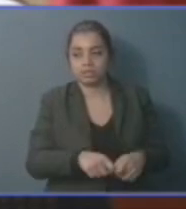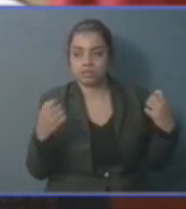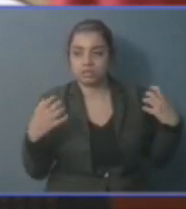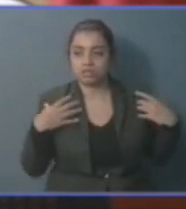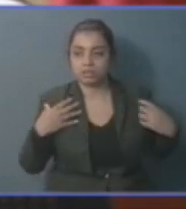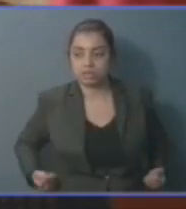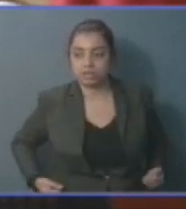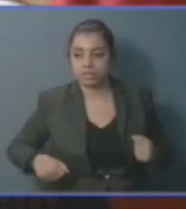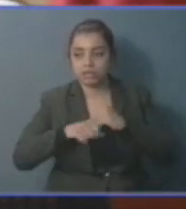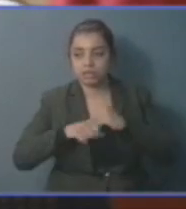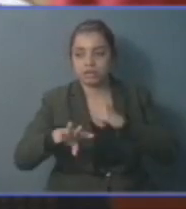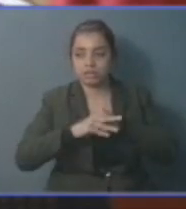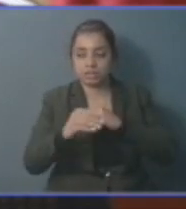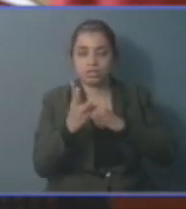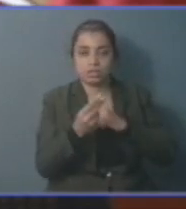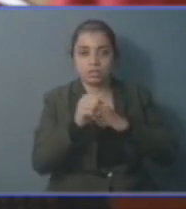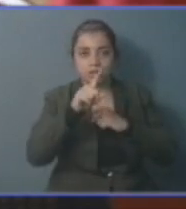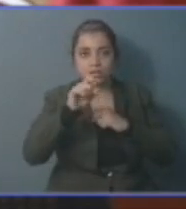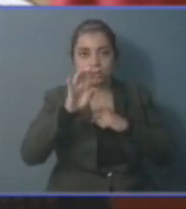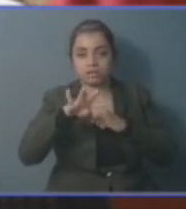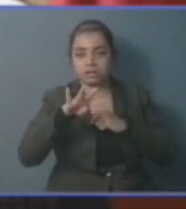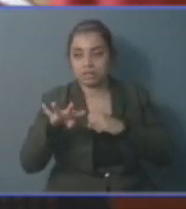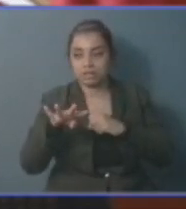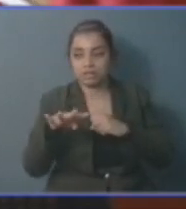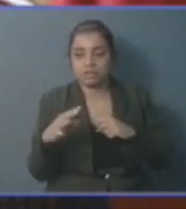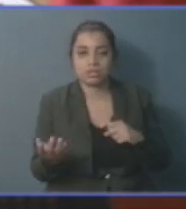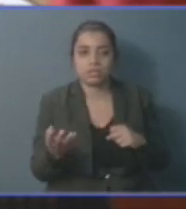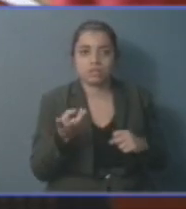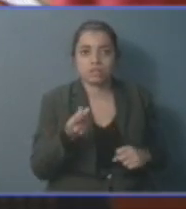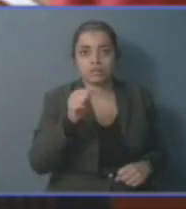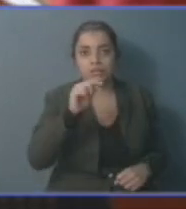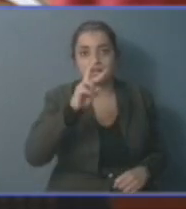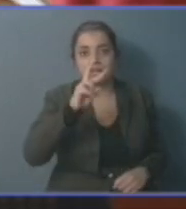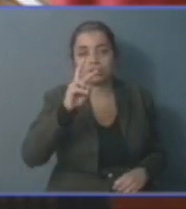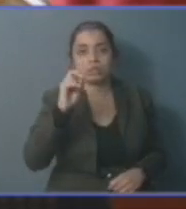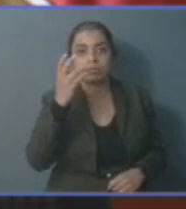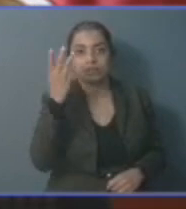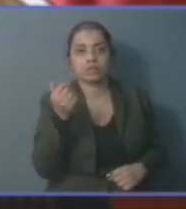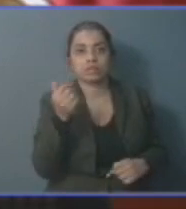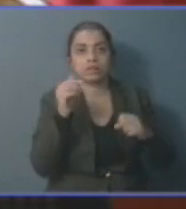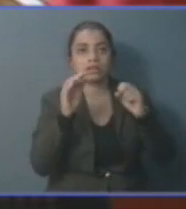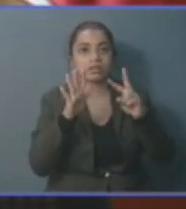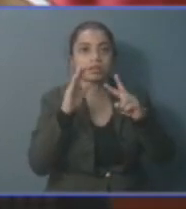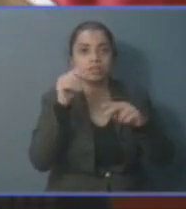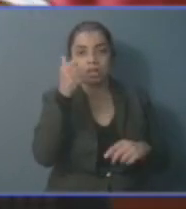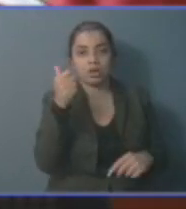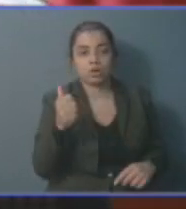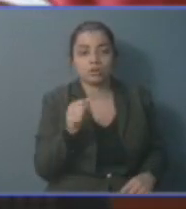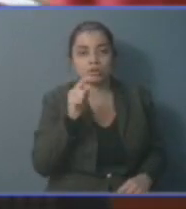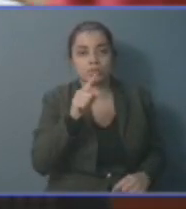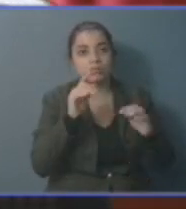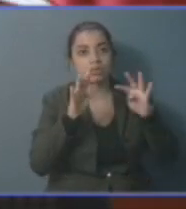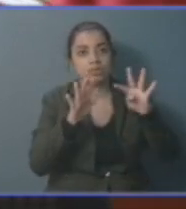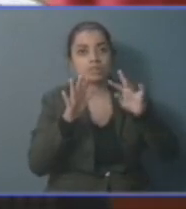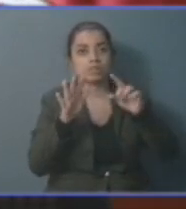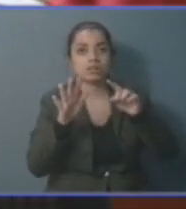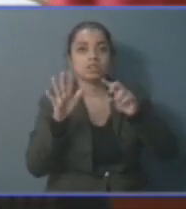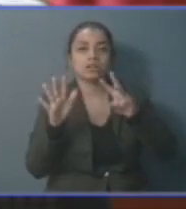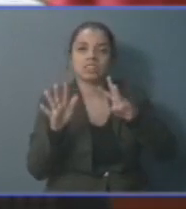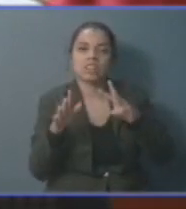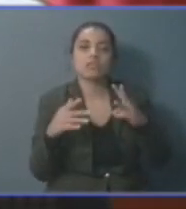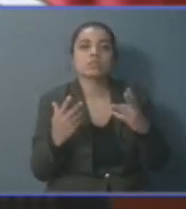número 144, tomo 220 de fecha 7 de agosto de 1968, como